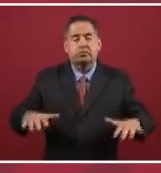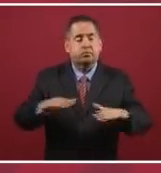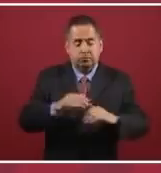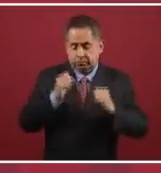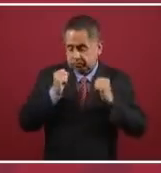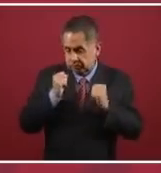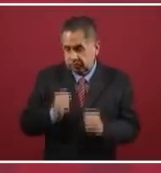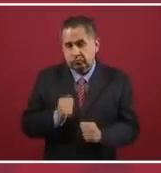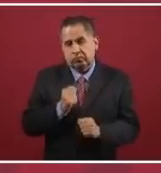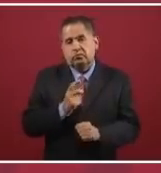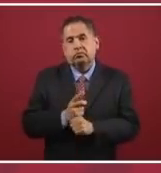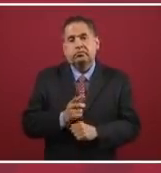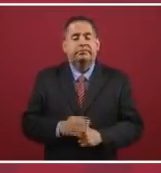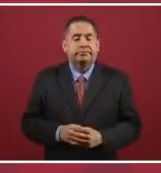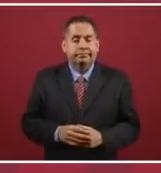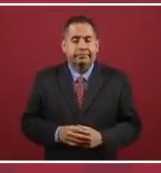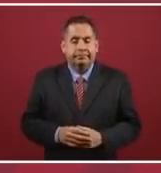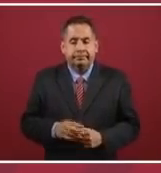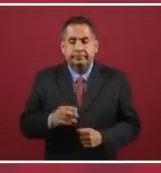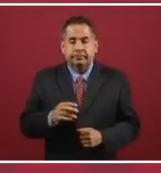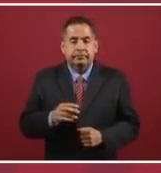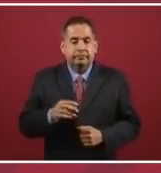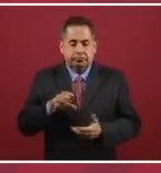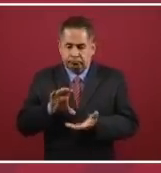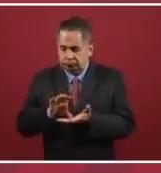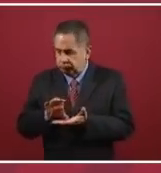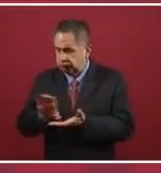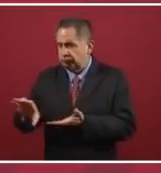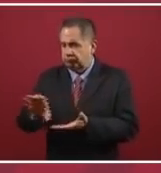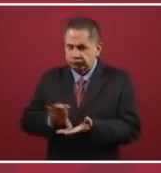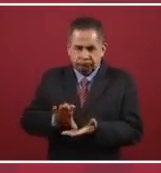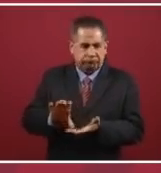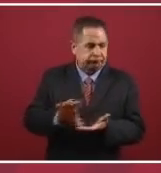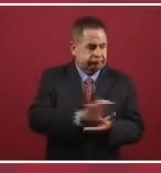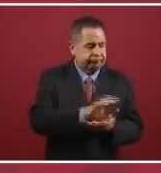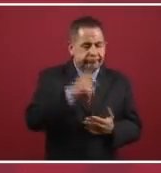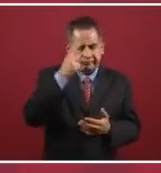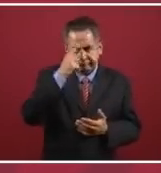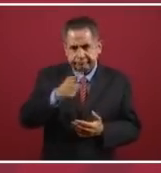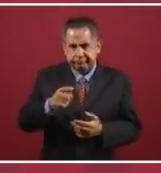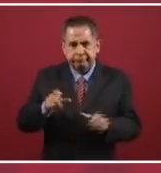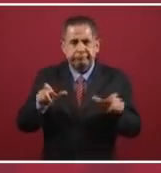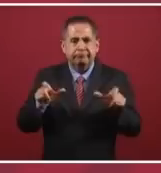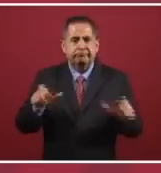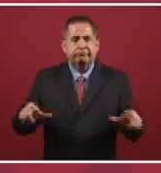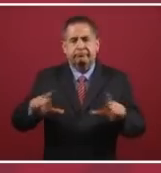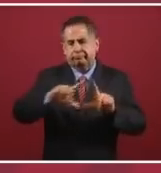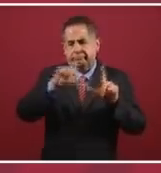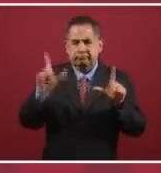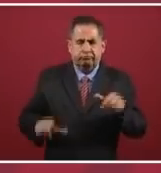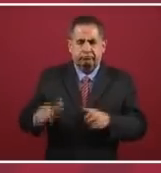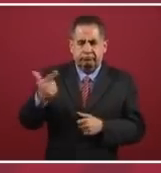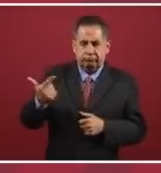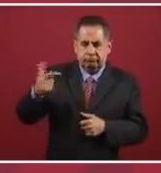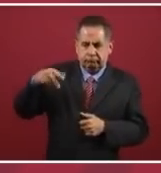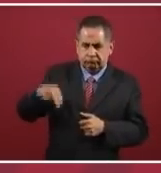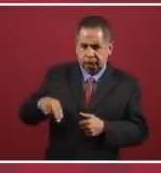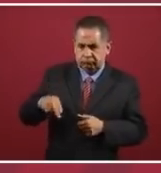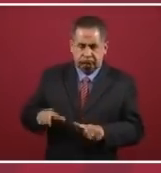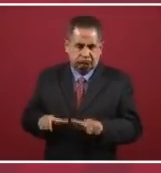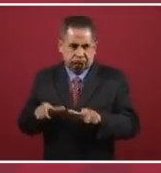Que no falten recursos para la Guardia Nacional.